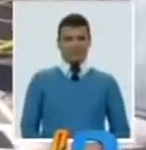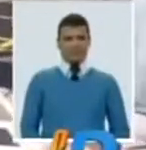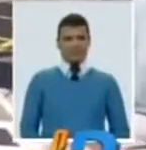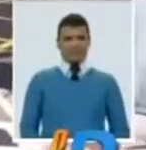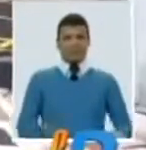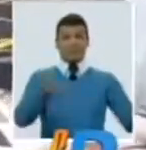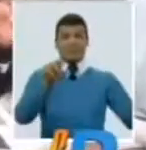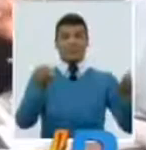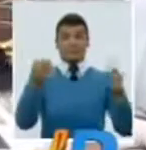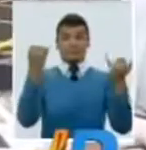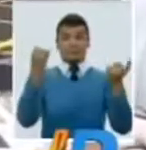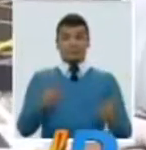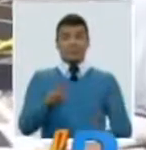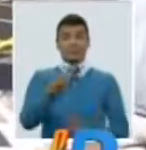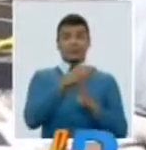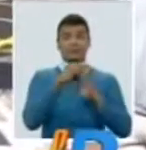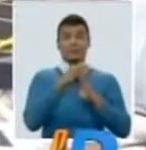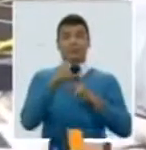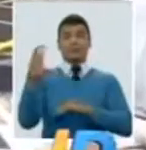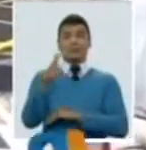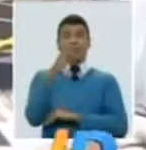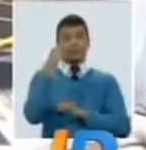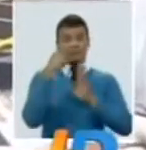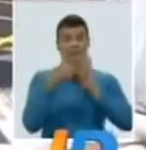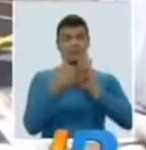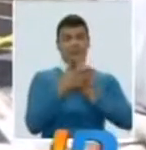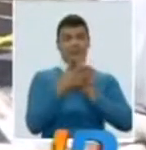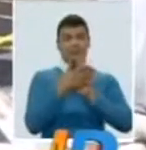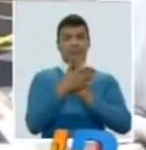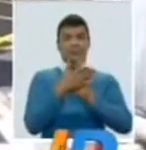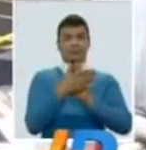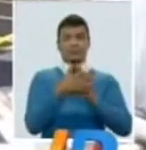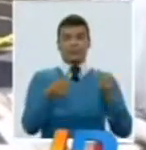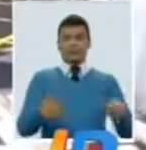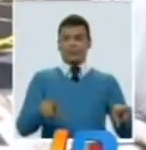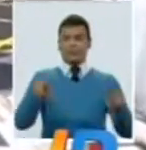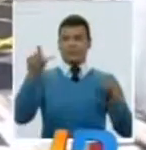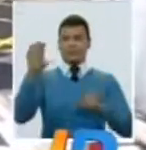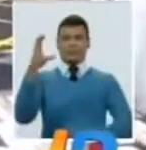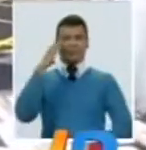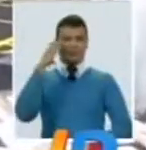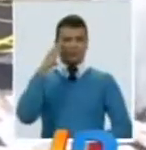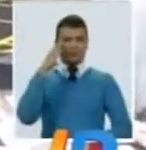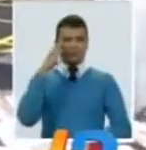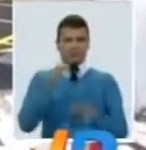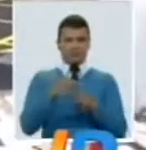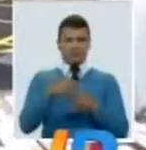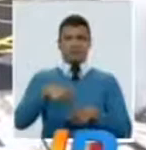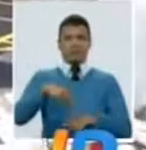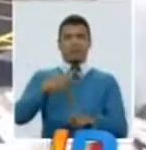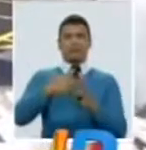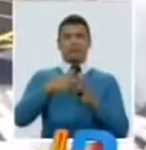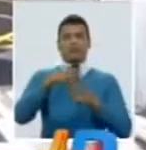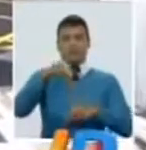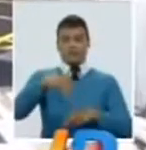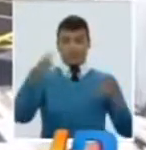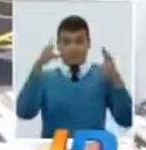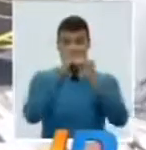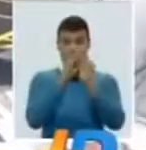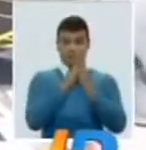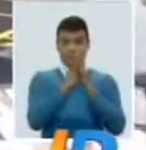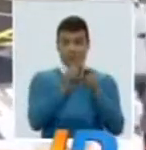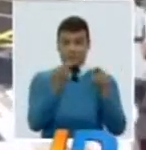2:30 hora de Sao Paulo, 2:30 de Colombia. En vuelo charter, Colombia se traslada a Cuiabá para el compromiso del próximo martes. Nosotros en la emisión